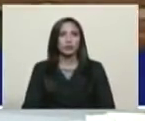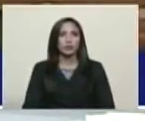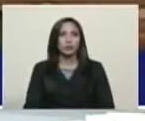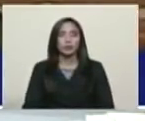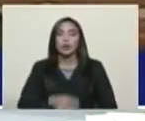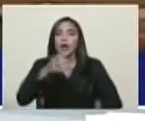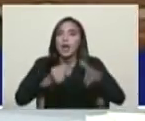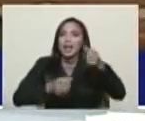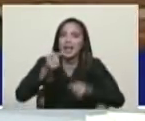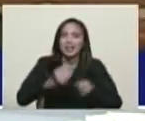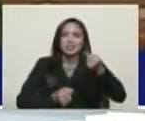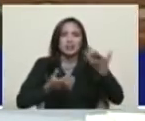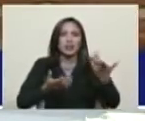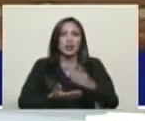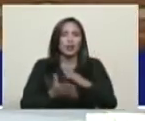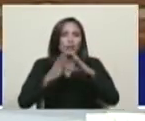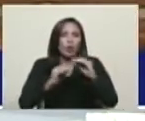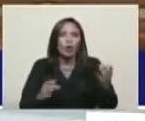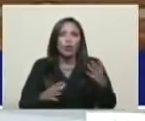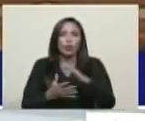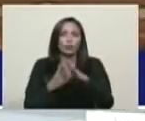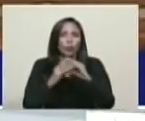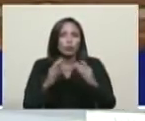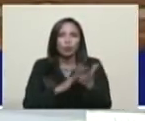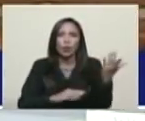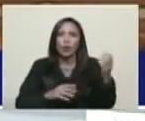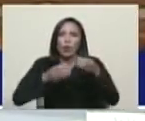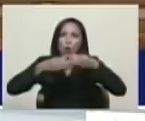leche, todos los huevos. Estamos avanzando.